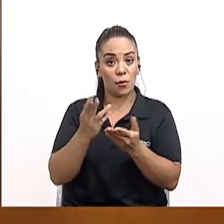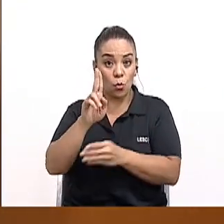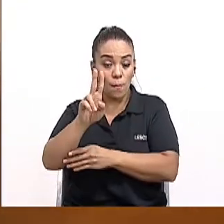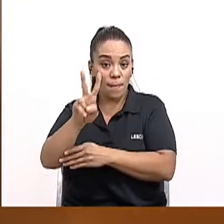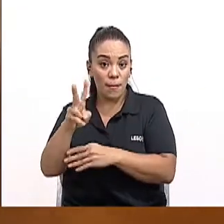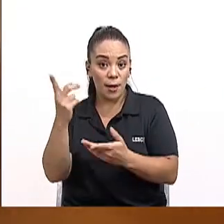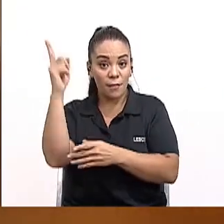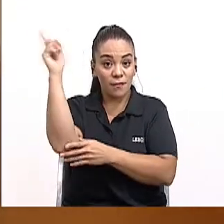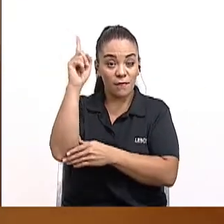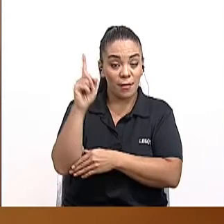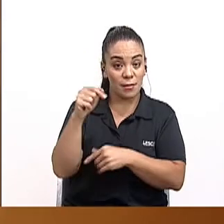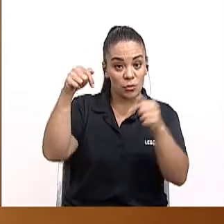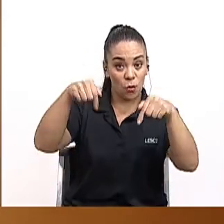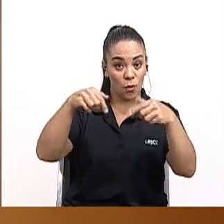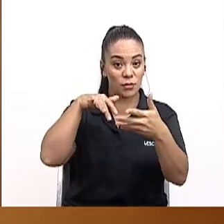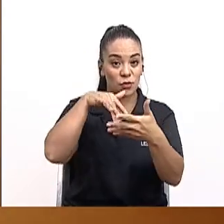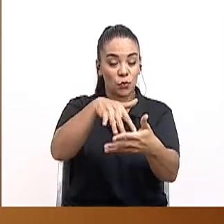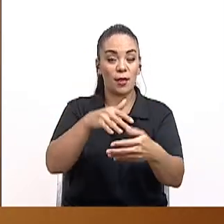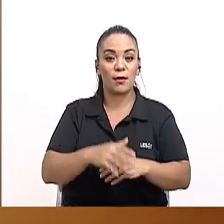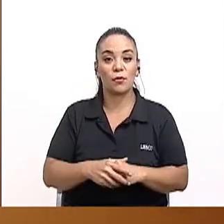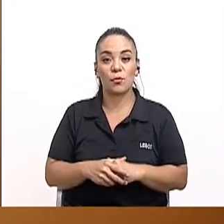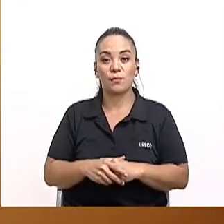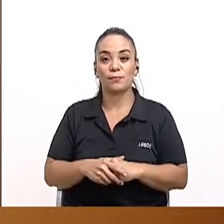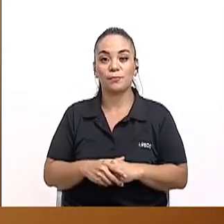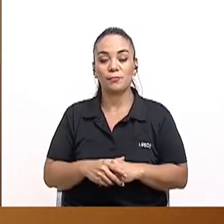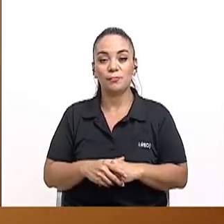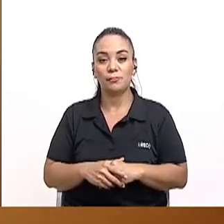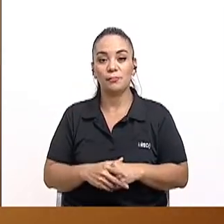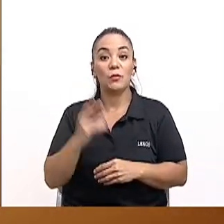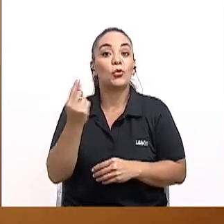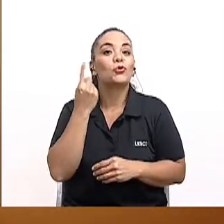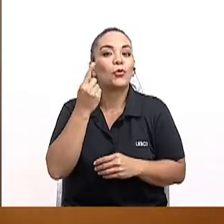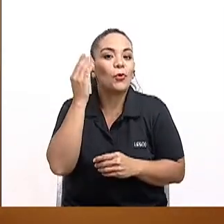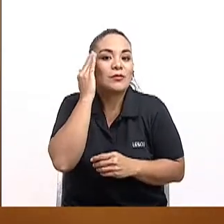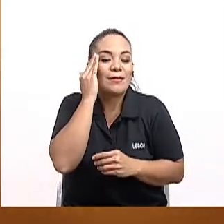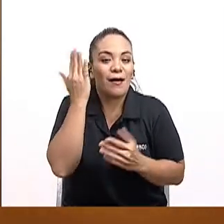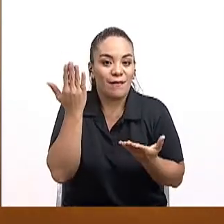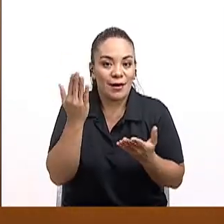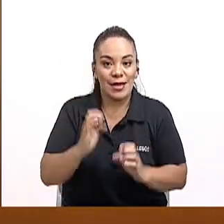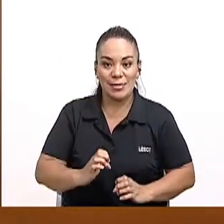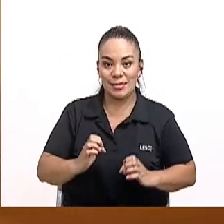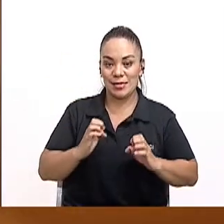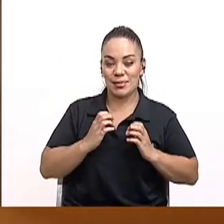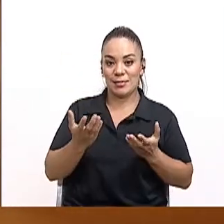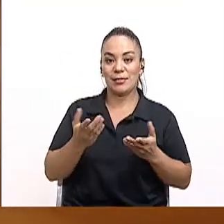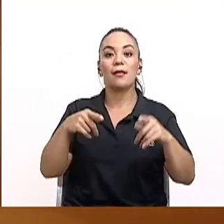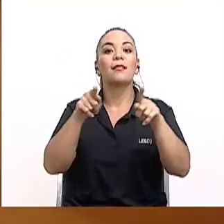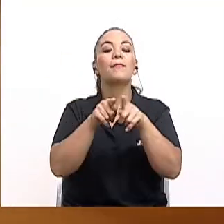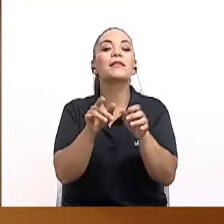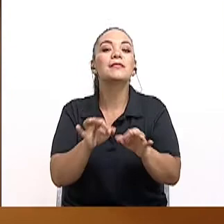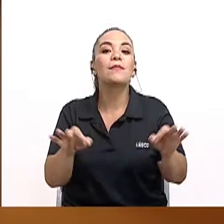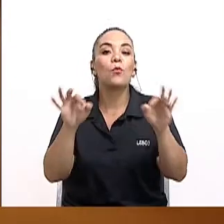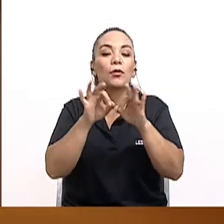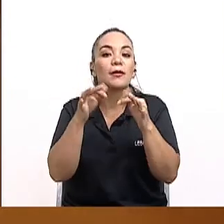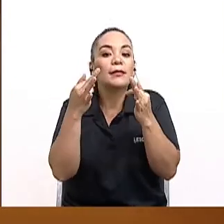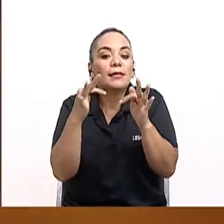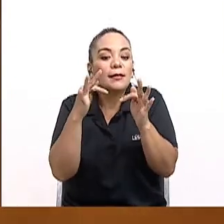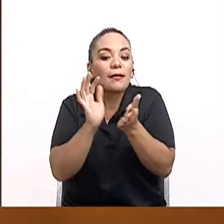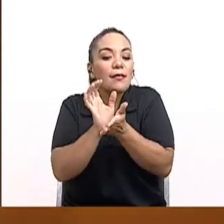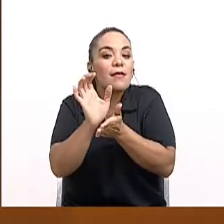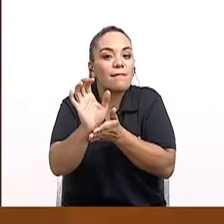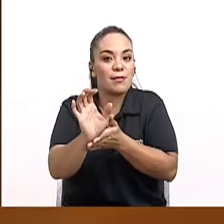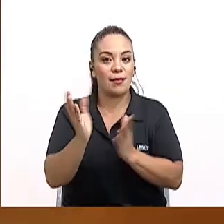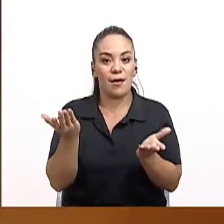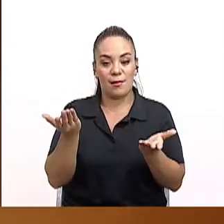radiación que estamos estudiando hoy. Pero no es solo conocer que existe radiación ultravioleta, por ejemplo. También hay que tratar de evitar, aunque